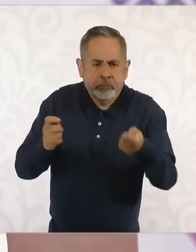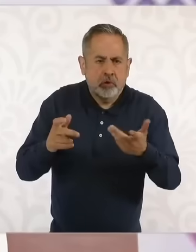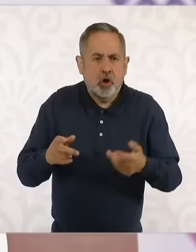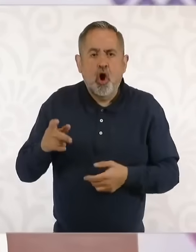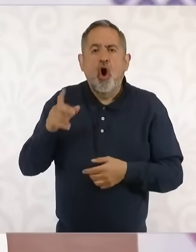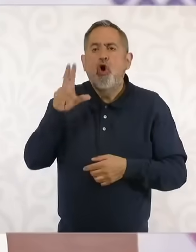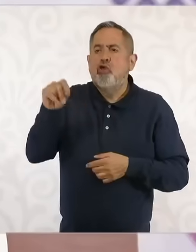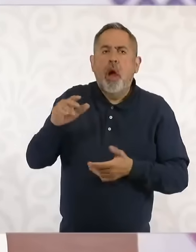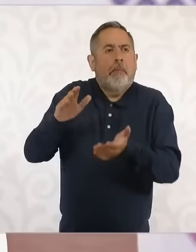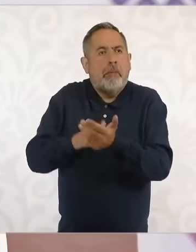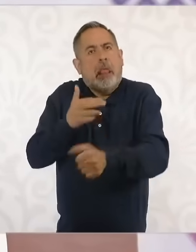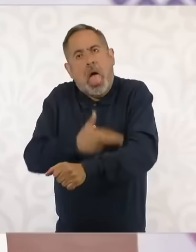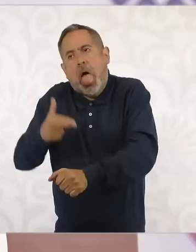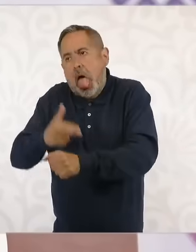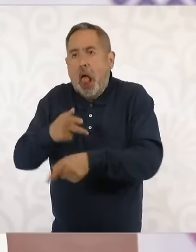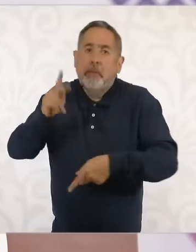fortalecimiento burocrático,